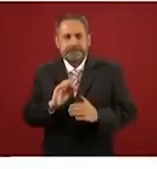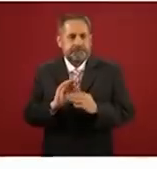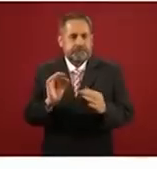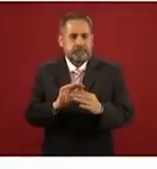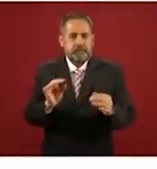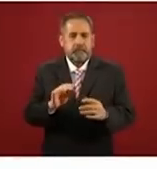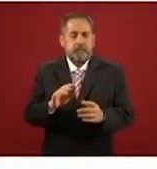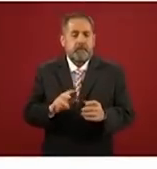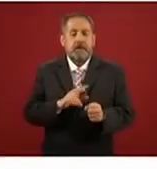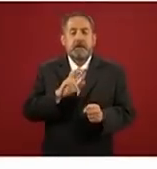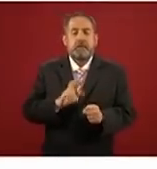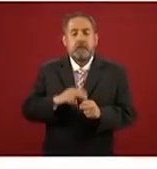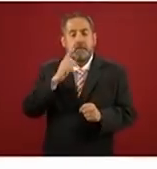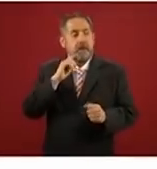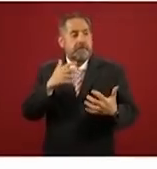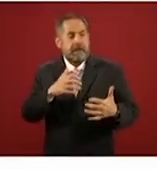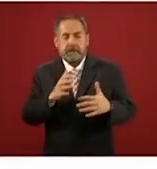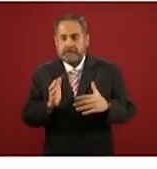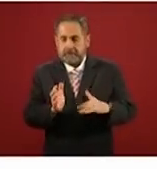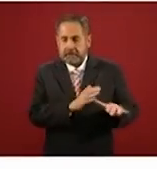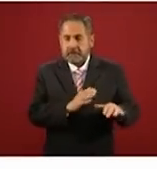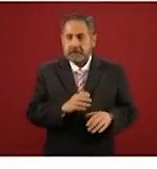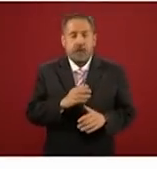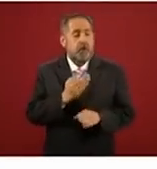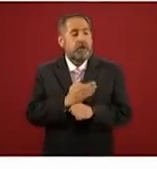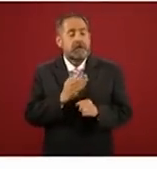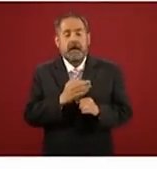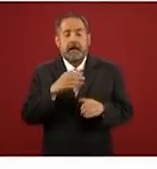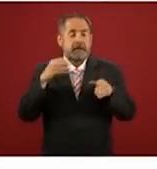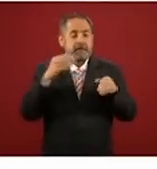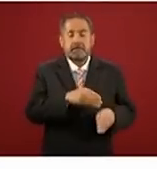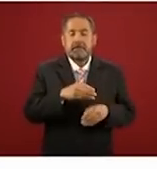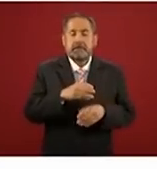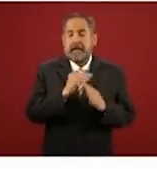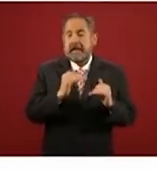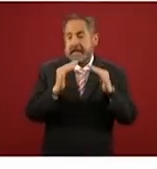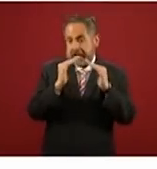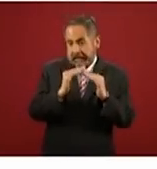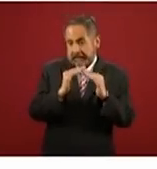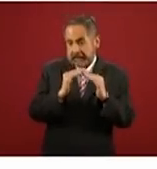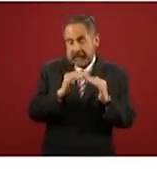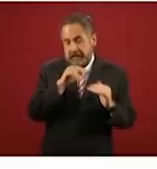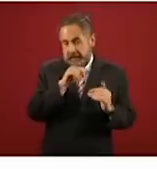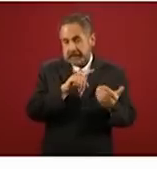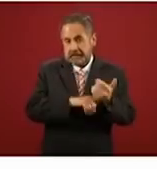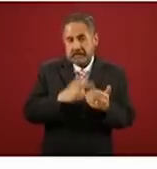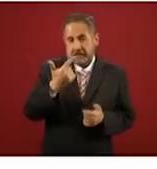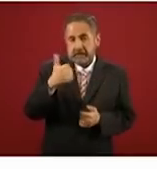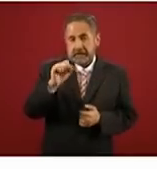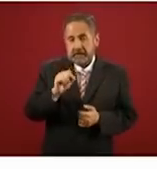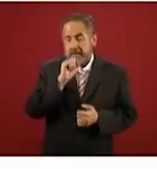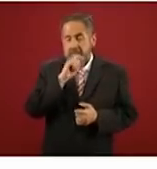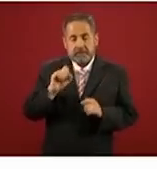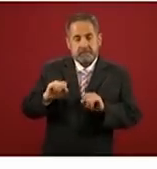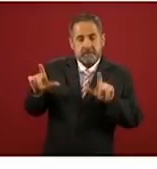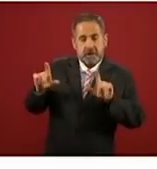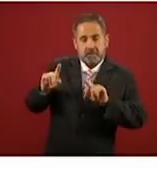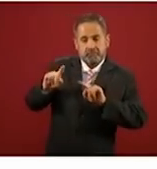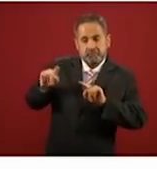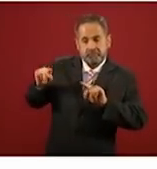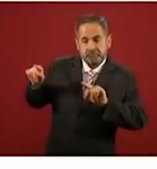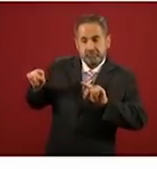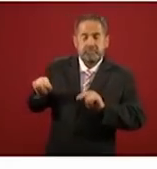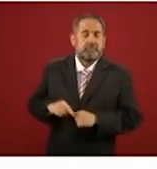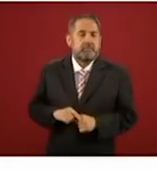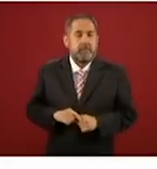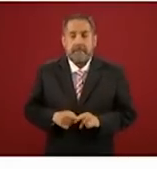natural de uso en industria solamente el doméstico y se tiene la misma gráfica tuvimos muchos